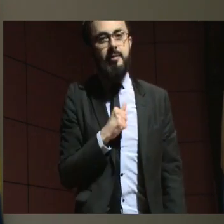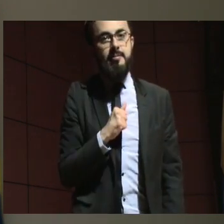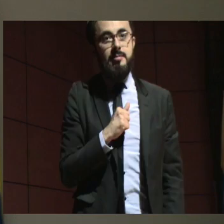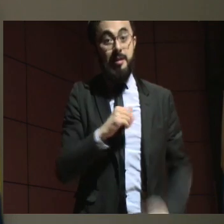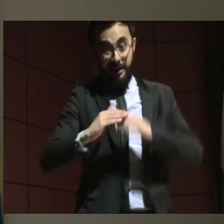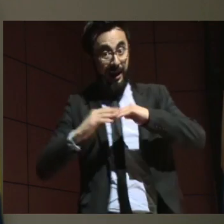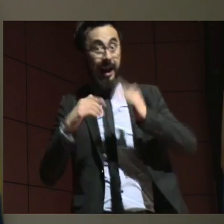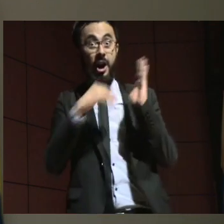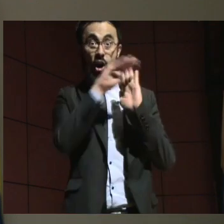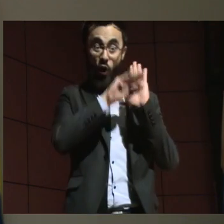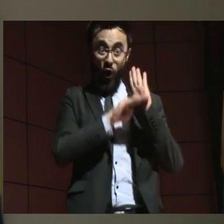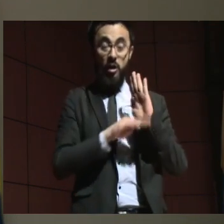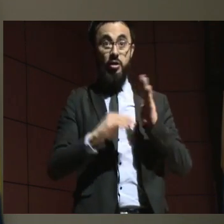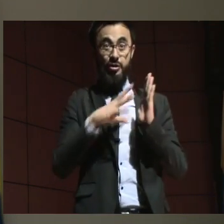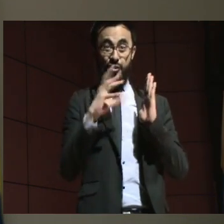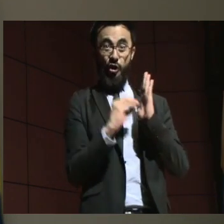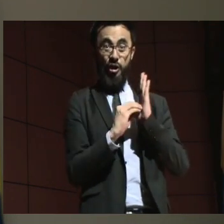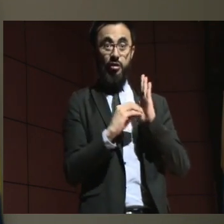podían votar.